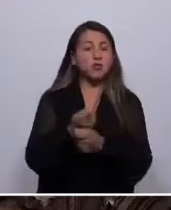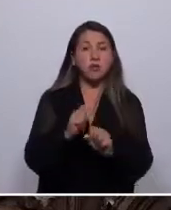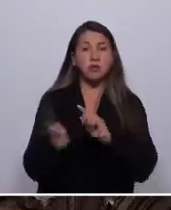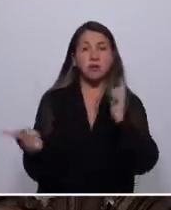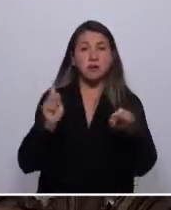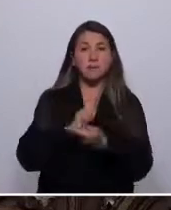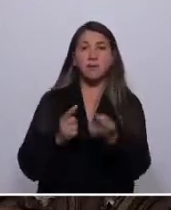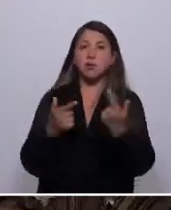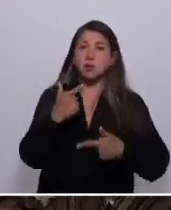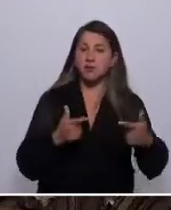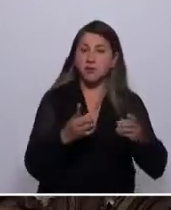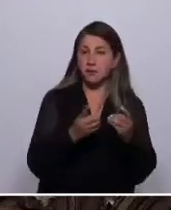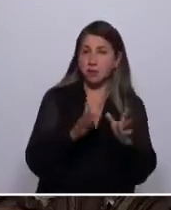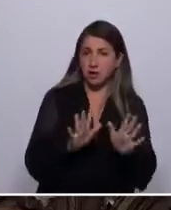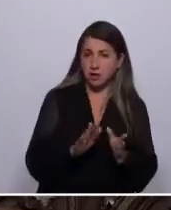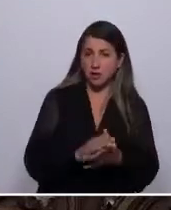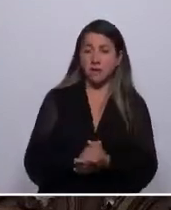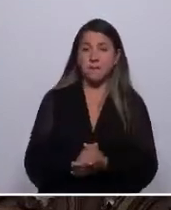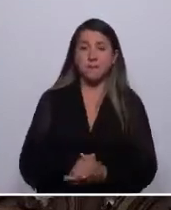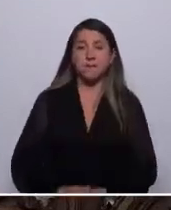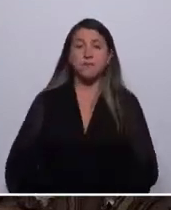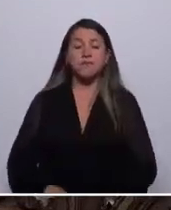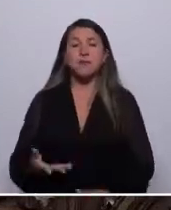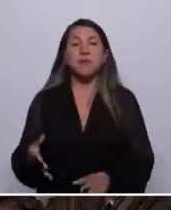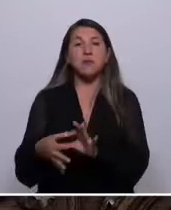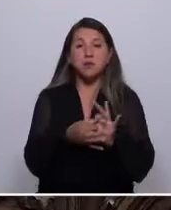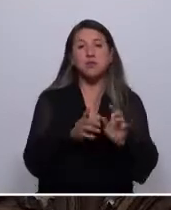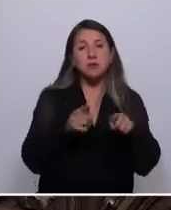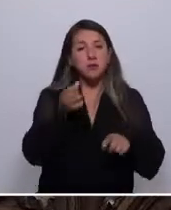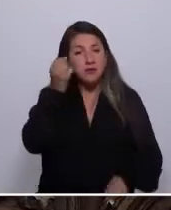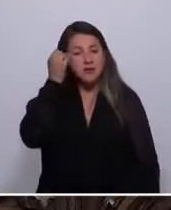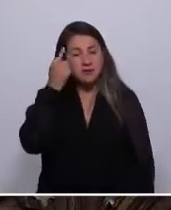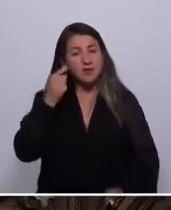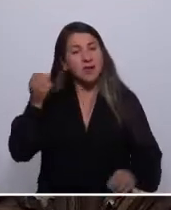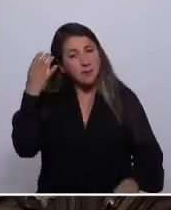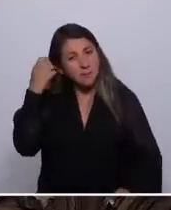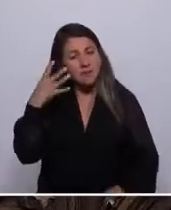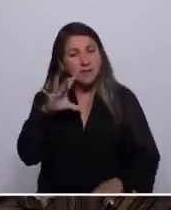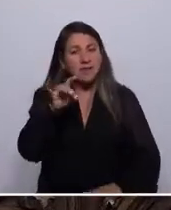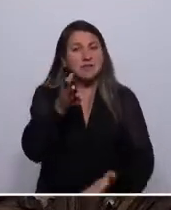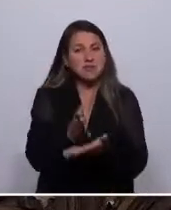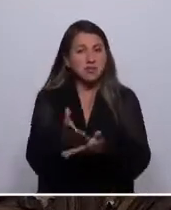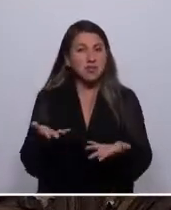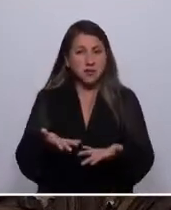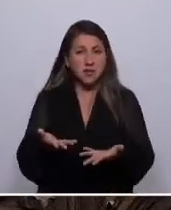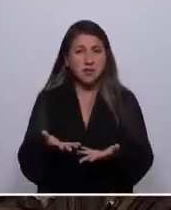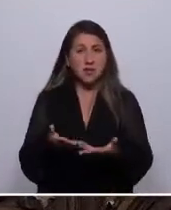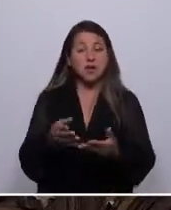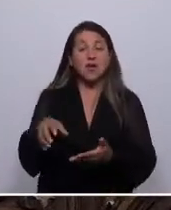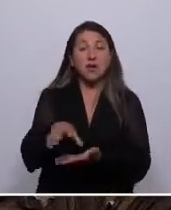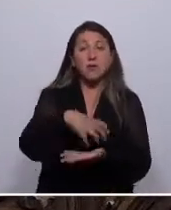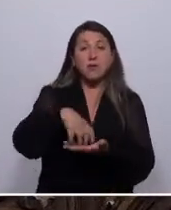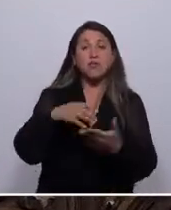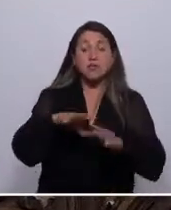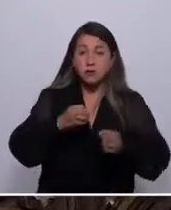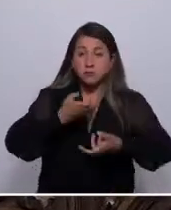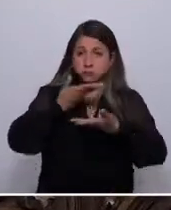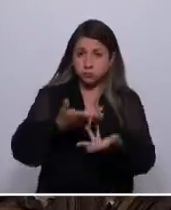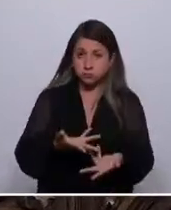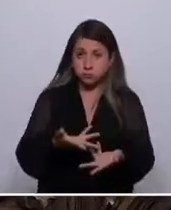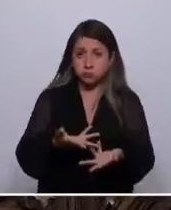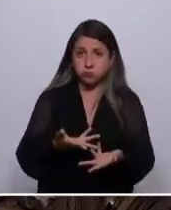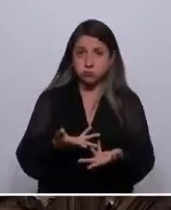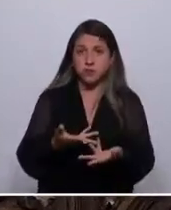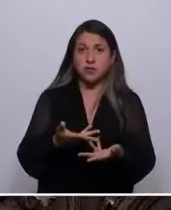la política democrática. Y por eso hay que atender a una decisión más que yo creo que el pueblo ya ha manifestado, la